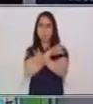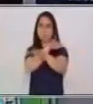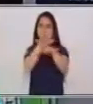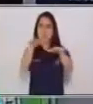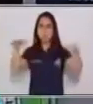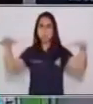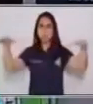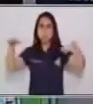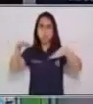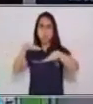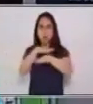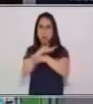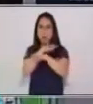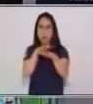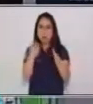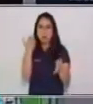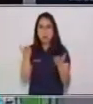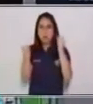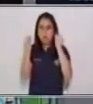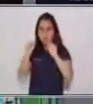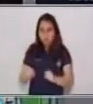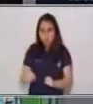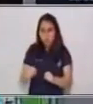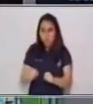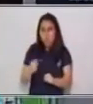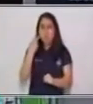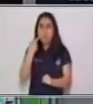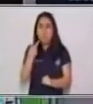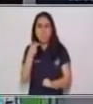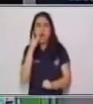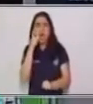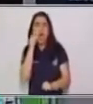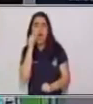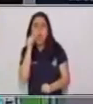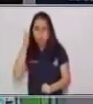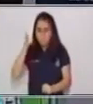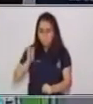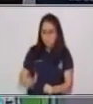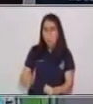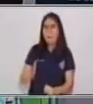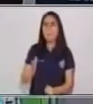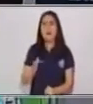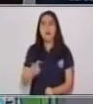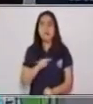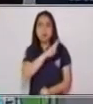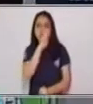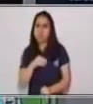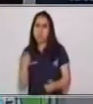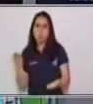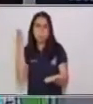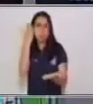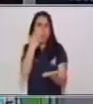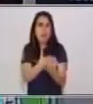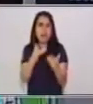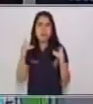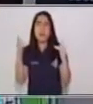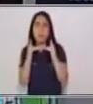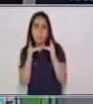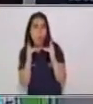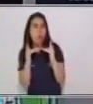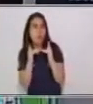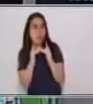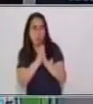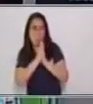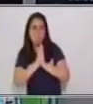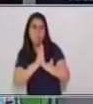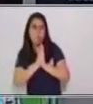puente. Alguien dibuja calaveras con tiza de los muros. Esto lo escribió Adolfo Coubé, que también es un